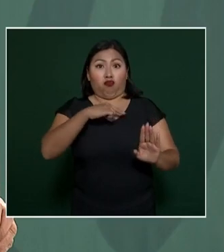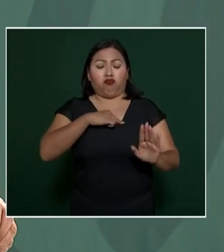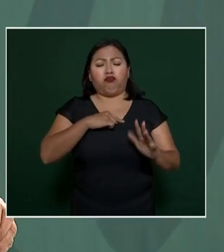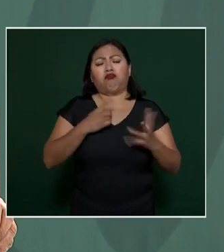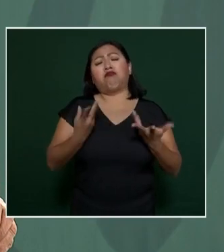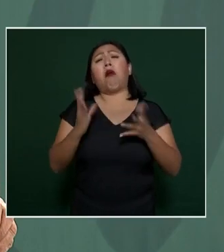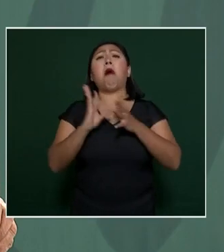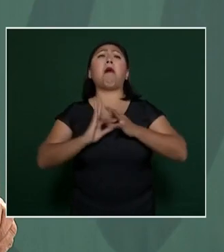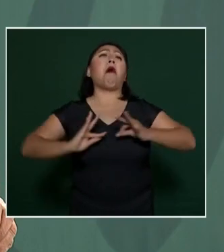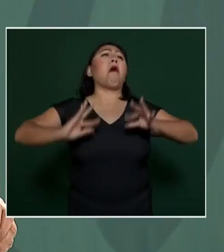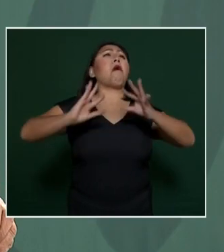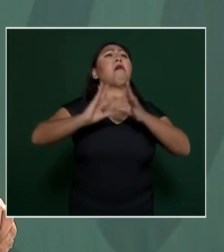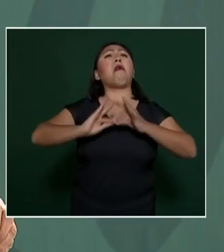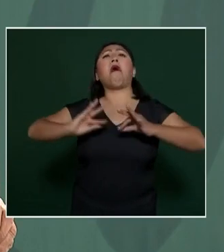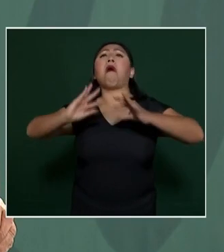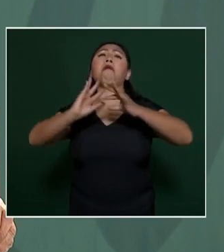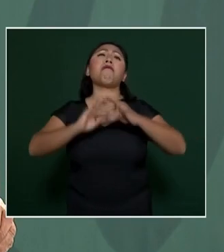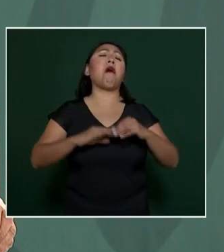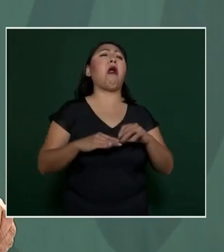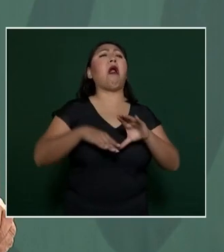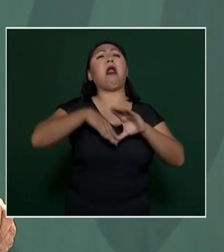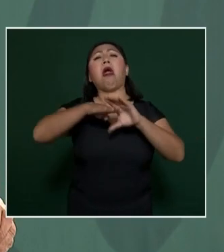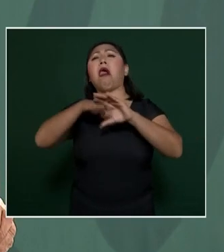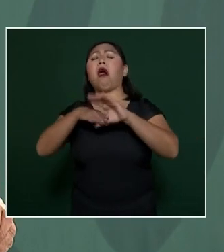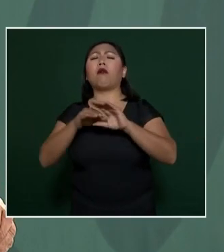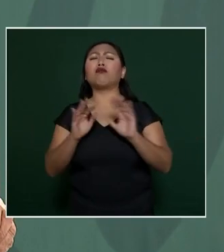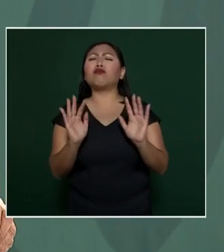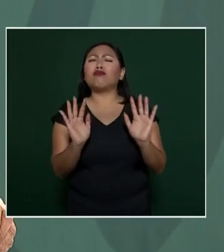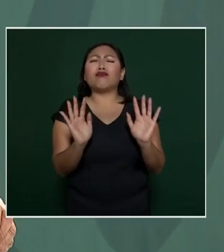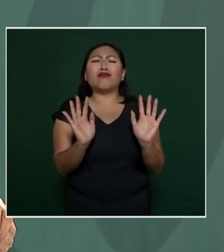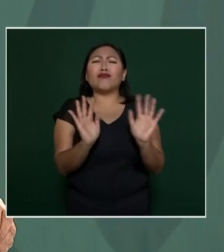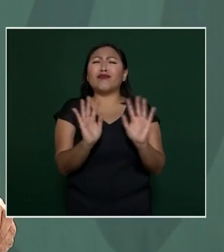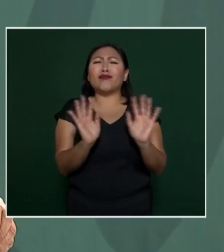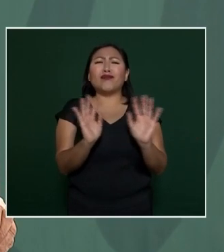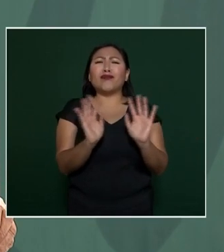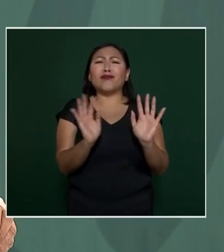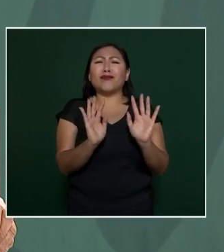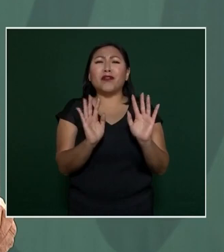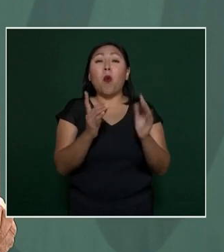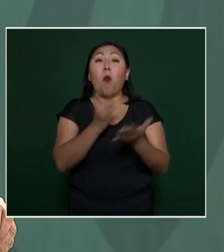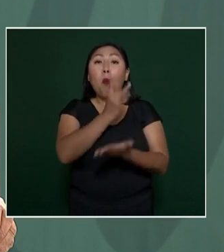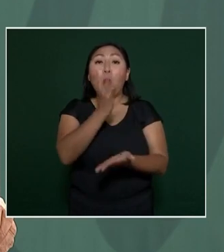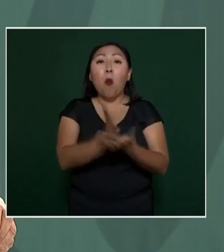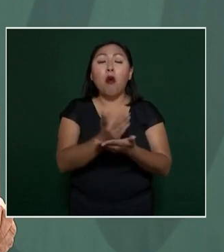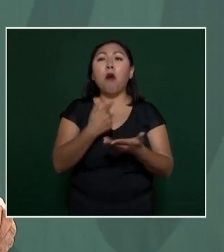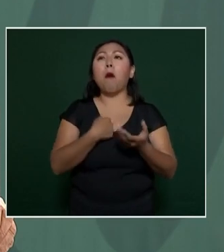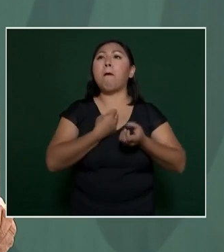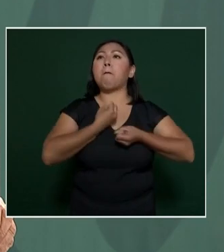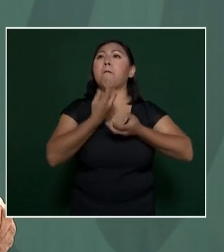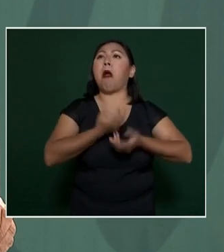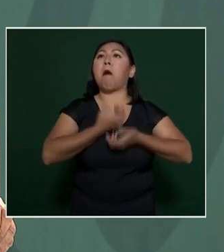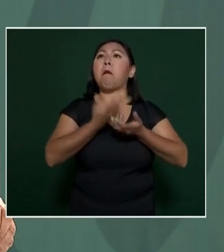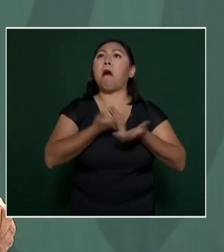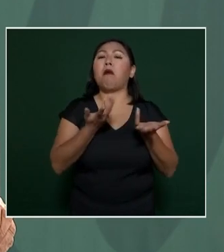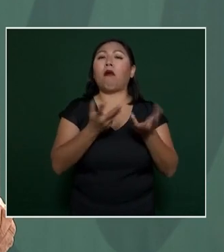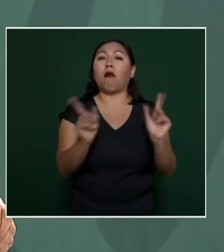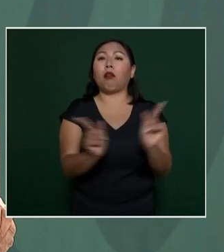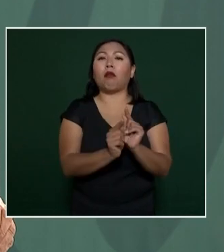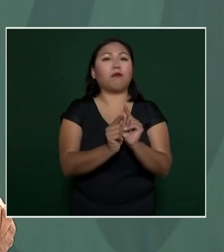demagogia no es politiquería No son palabras son